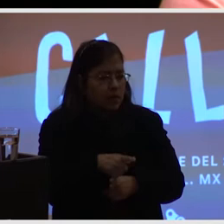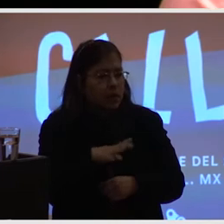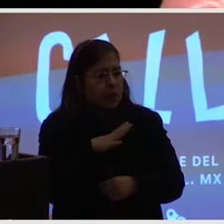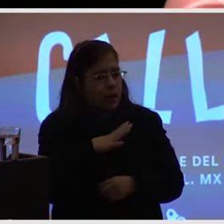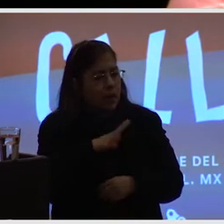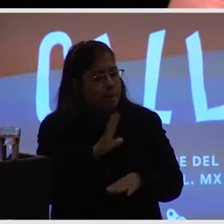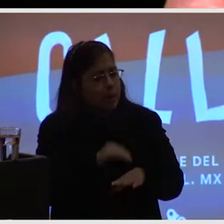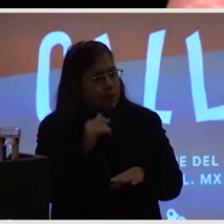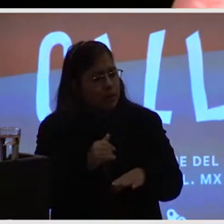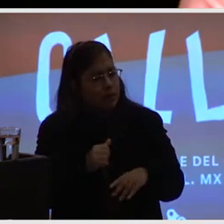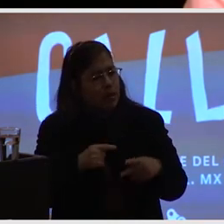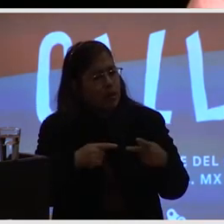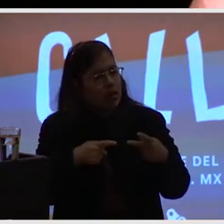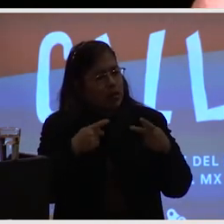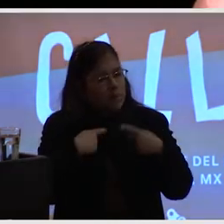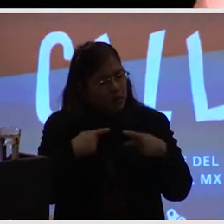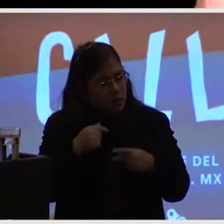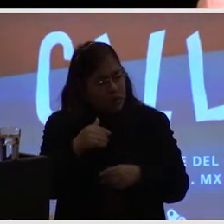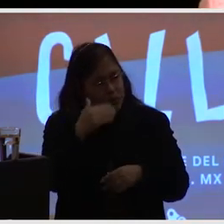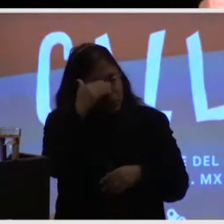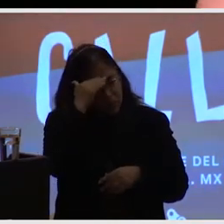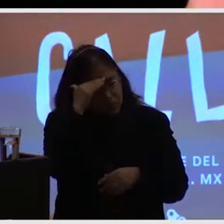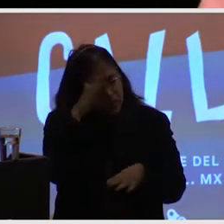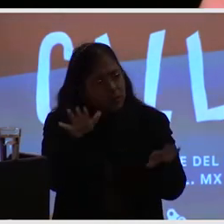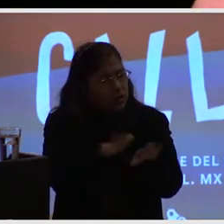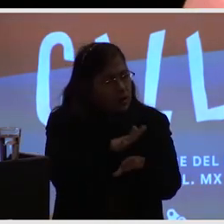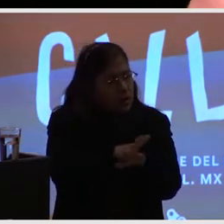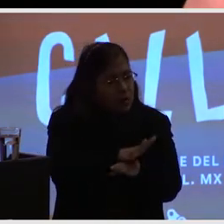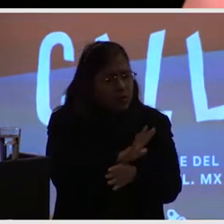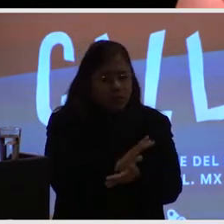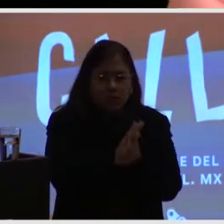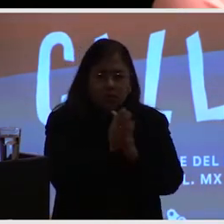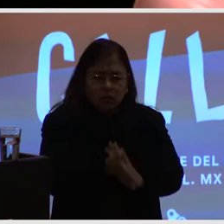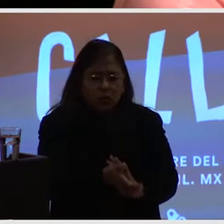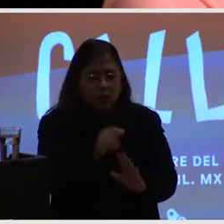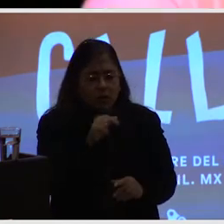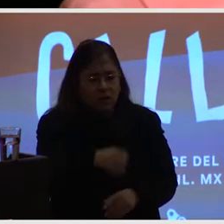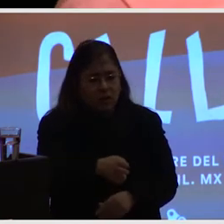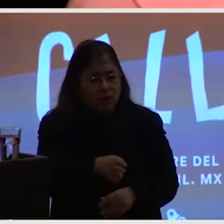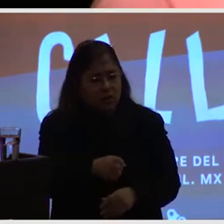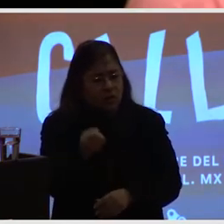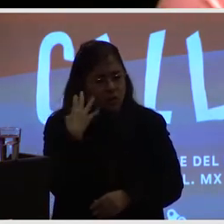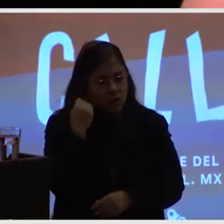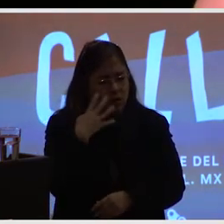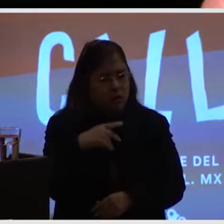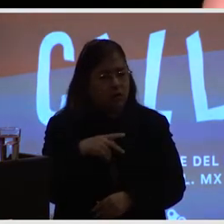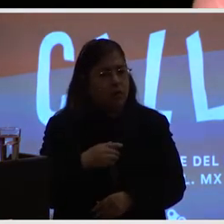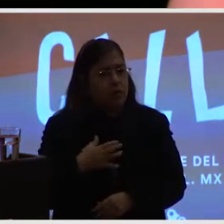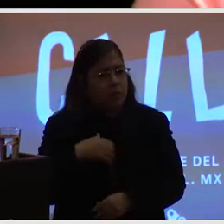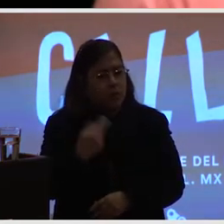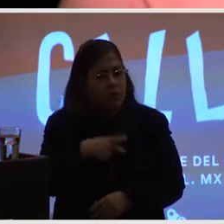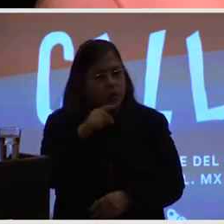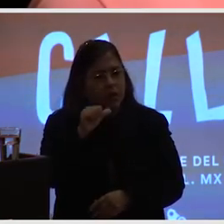a apostarle el pensamiento crítico con algunos de los contenidos que estamos ofreciendo este congreso mi nombre es david pulido